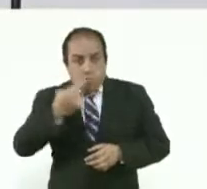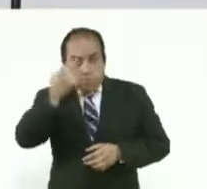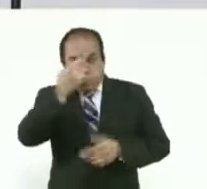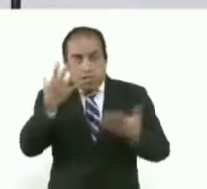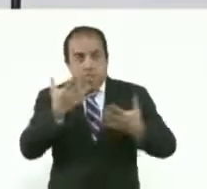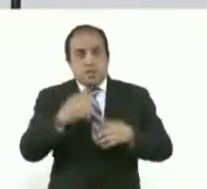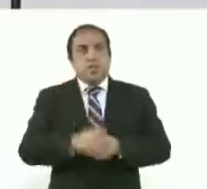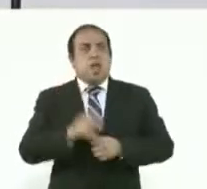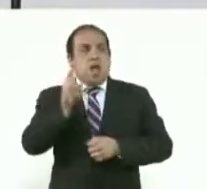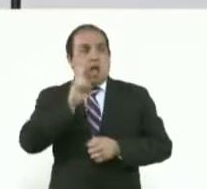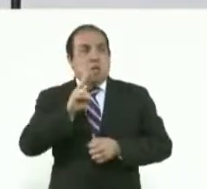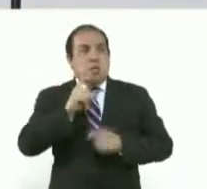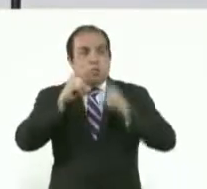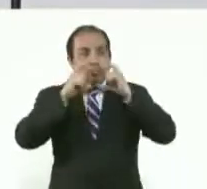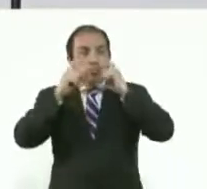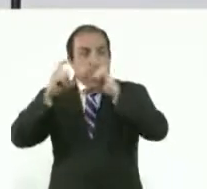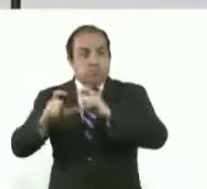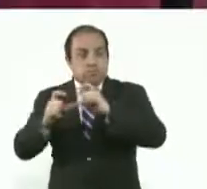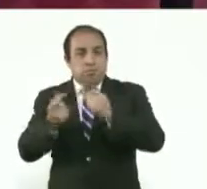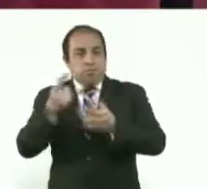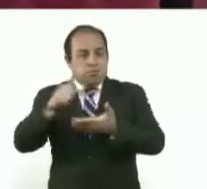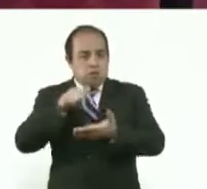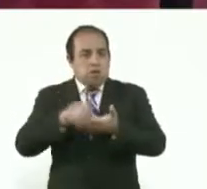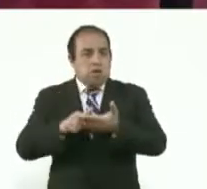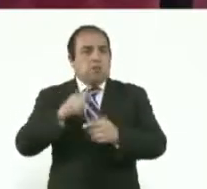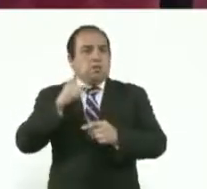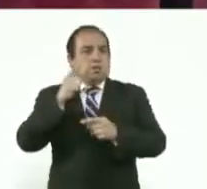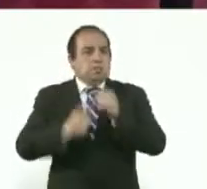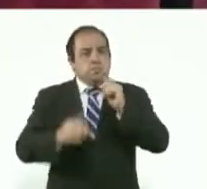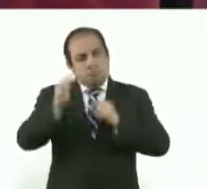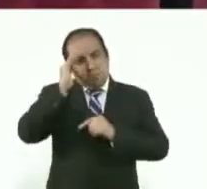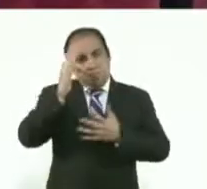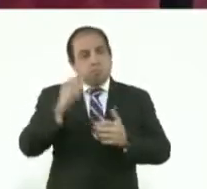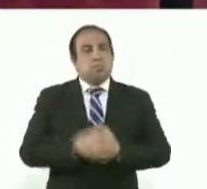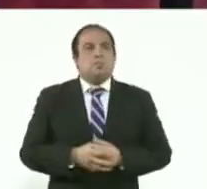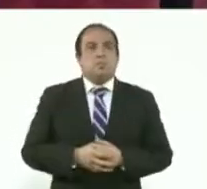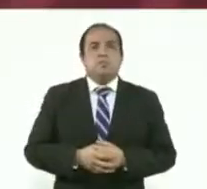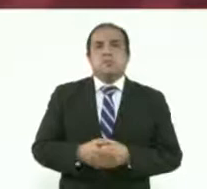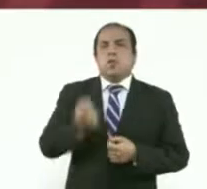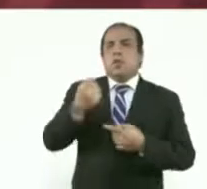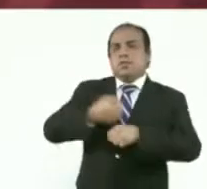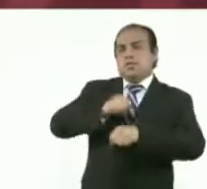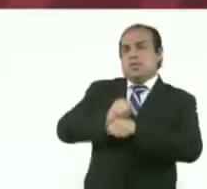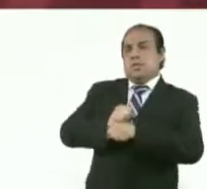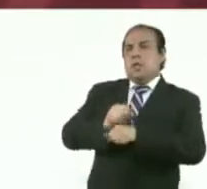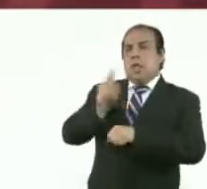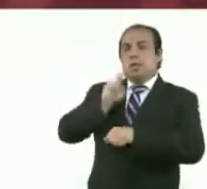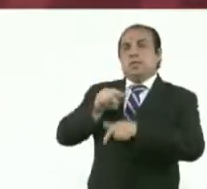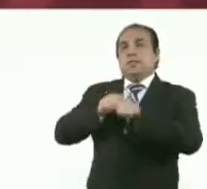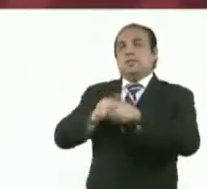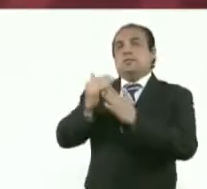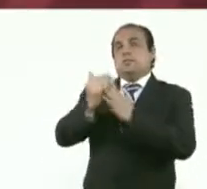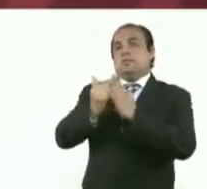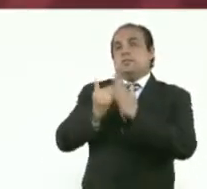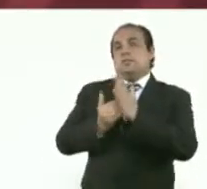ya en algunos lugares ya lo están empezando a autorizar. Pues yo creo que en unas semanas vamos a ver si sigue